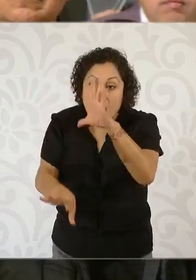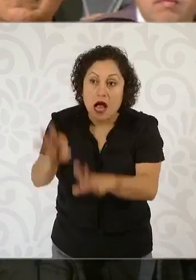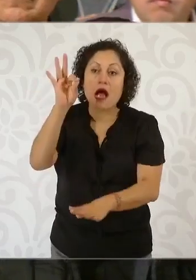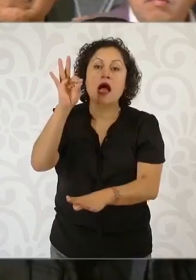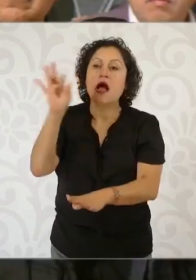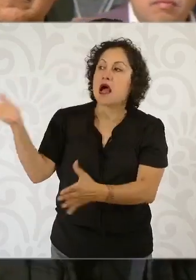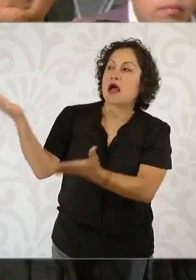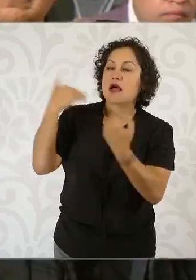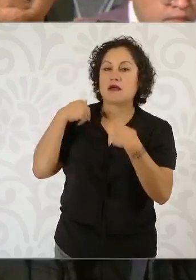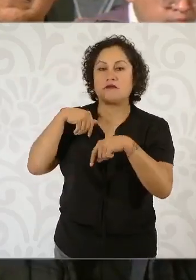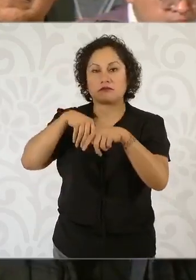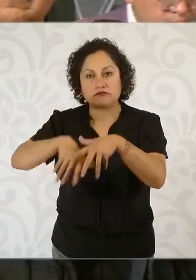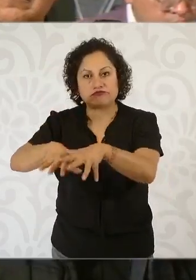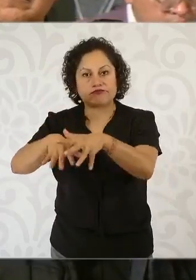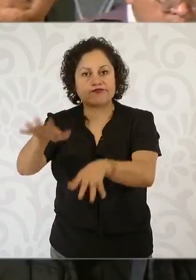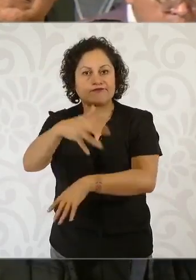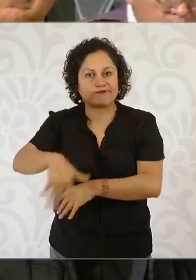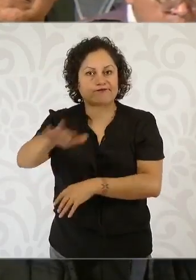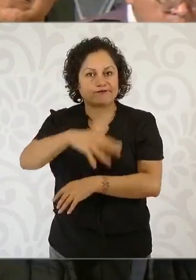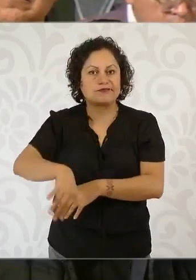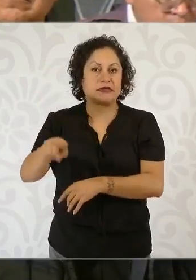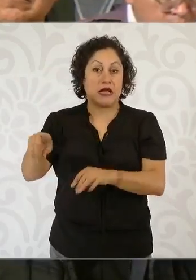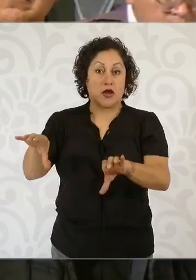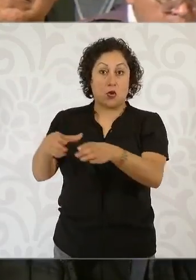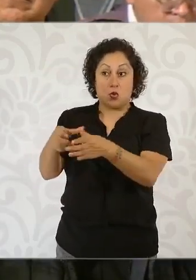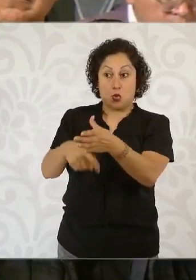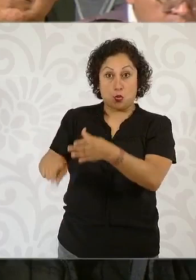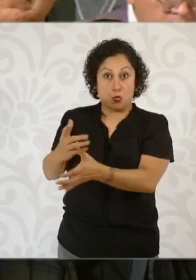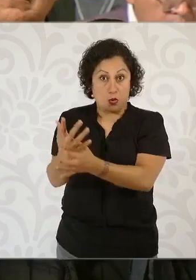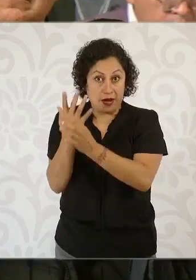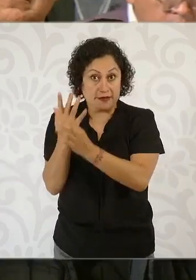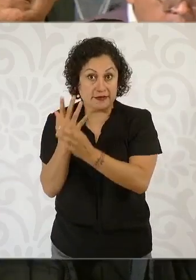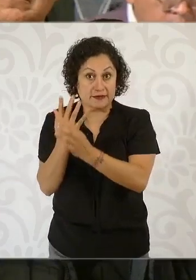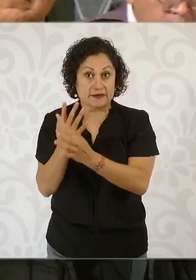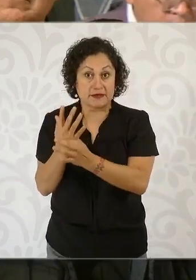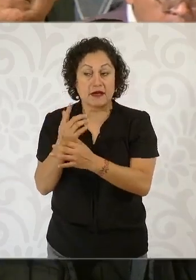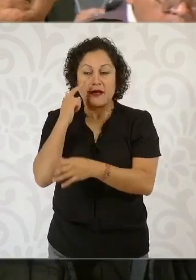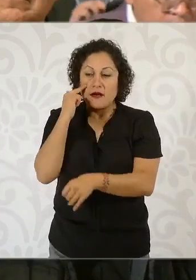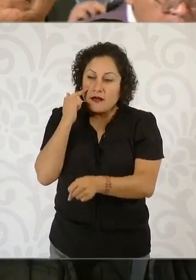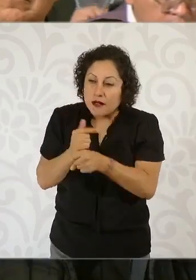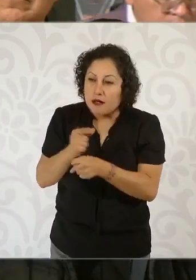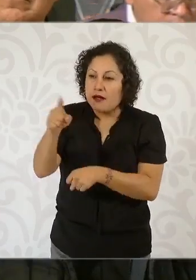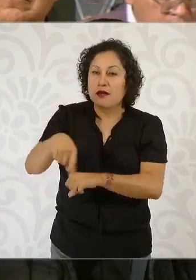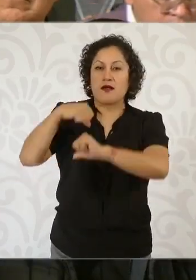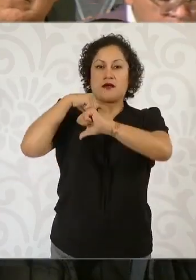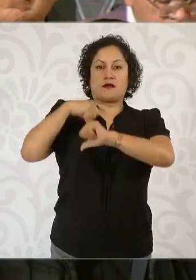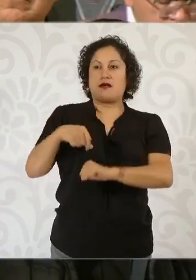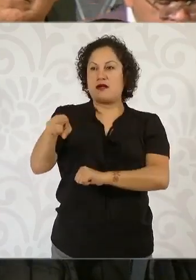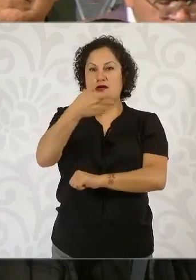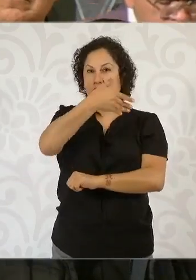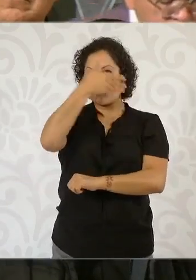las madres buscadoras, que estas colectivas mencionan, es que se mostró que no tienen conocimiento, técnica o trabajo de